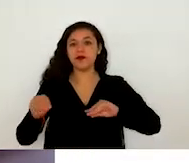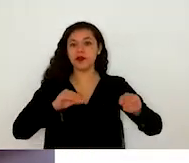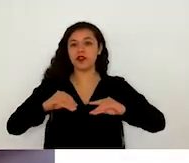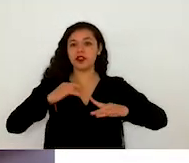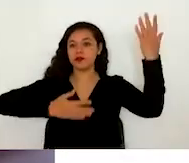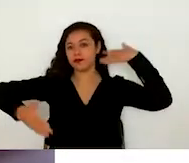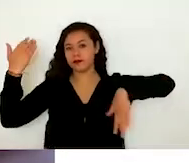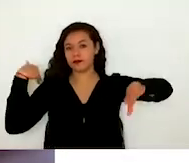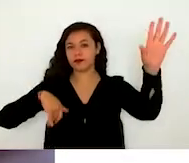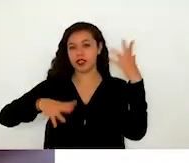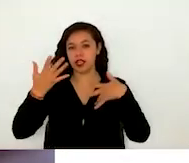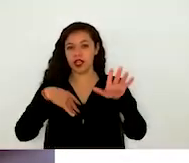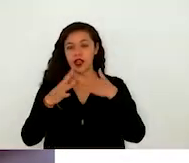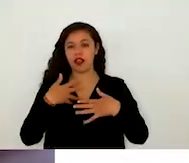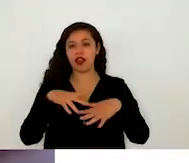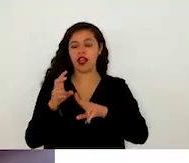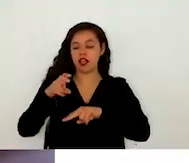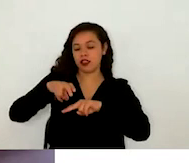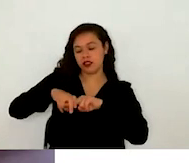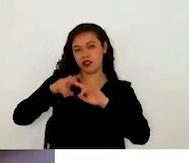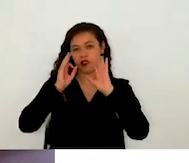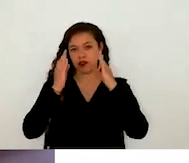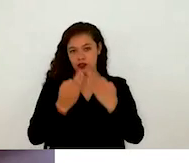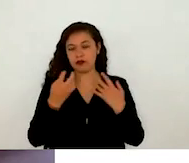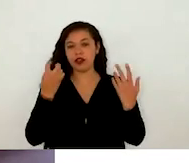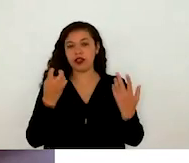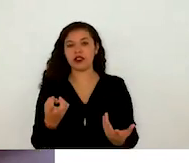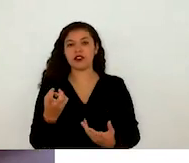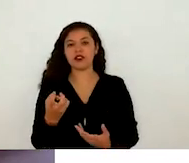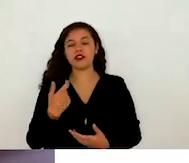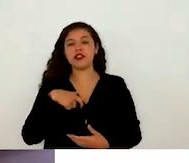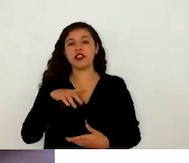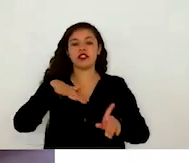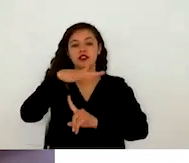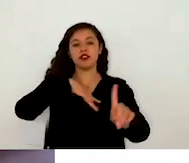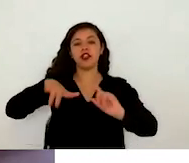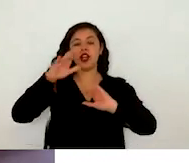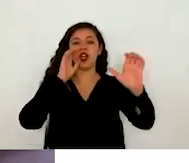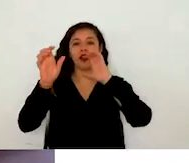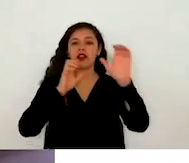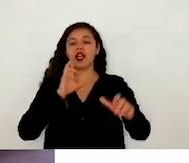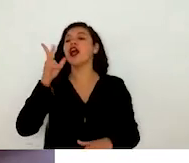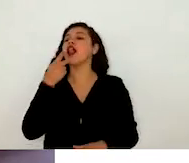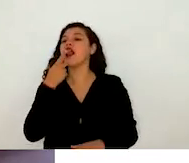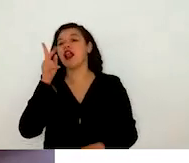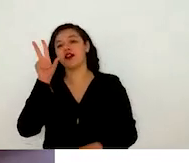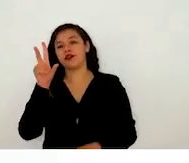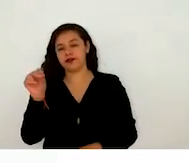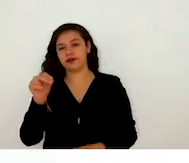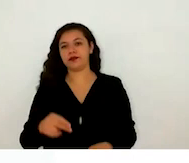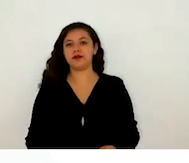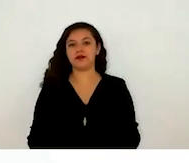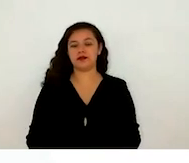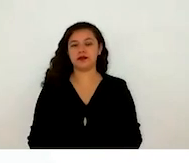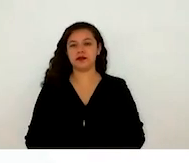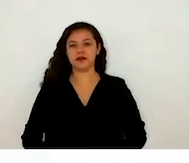ciudad y las manos y la postura esto tiene que ver con con una comunicación no verbal si en